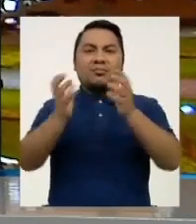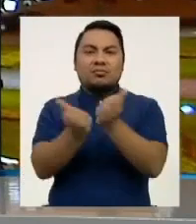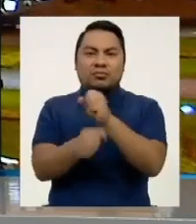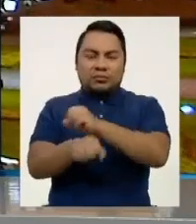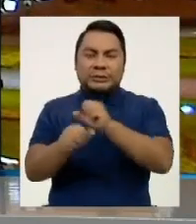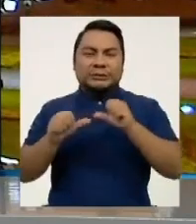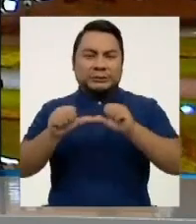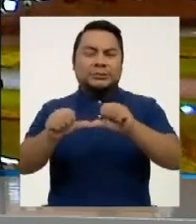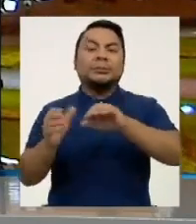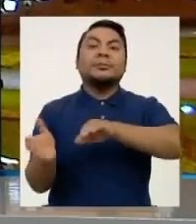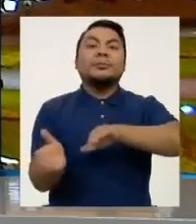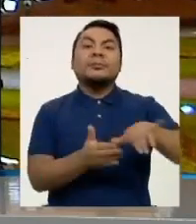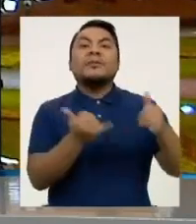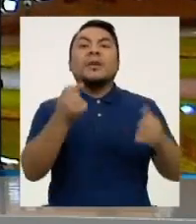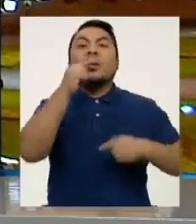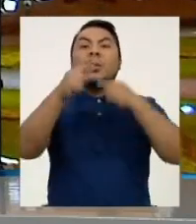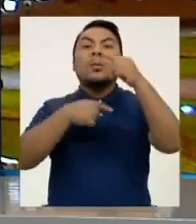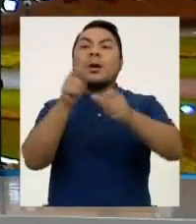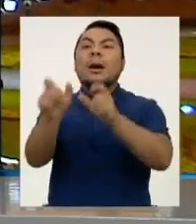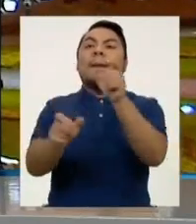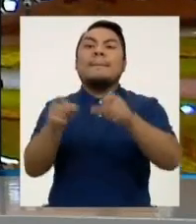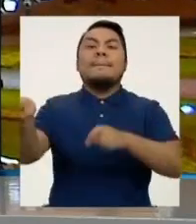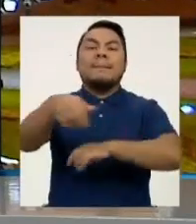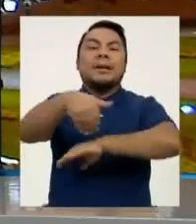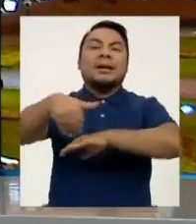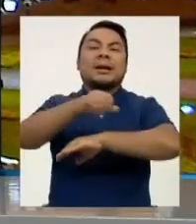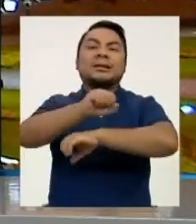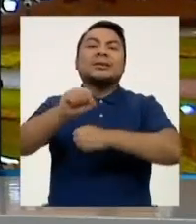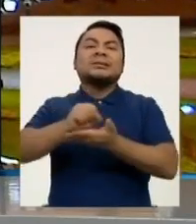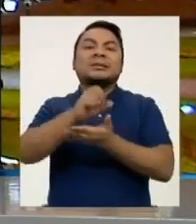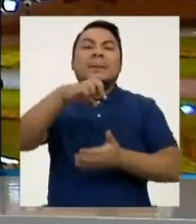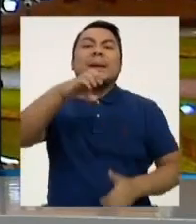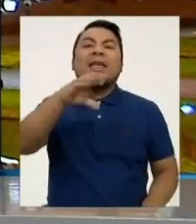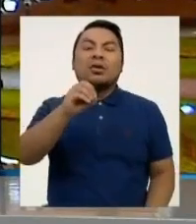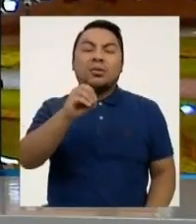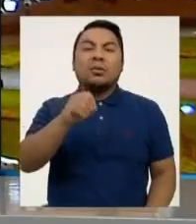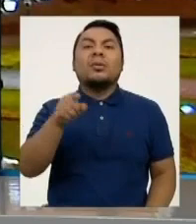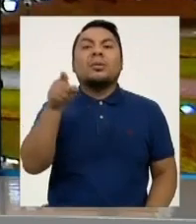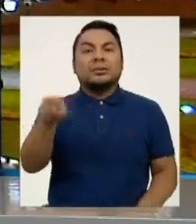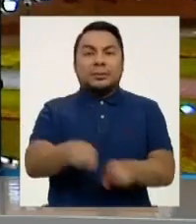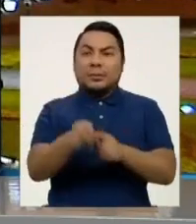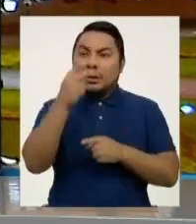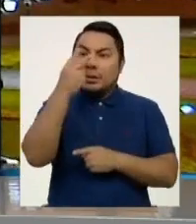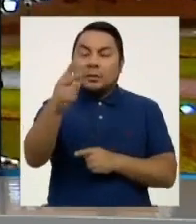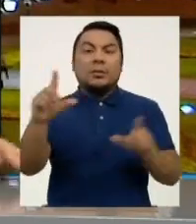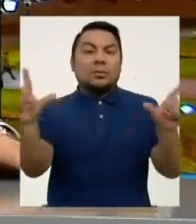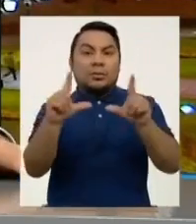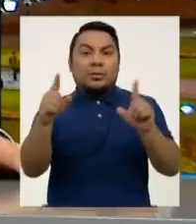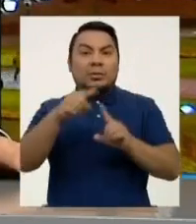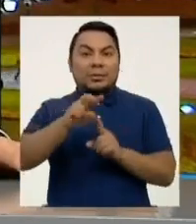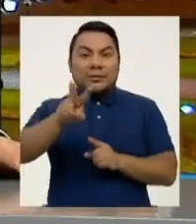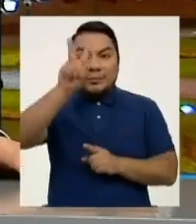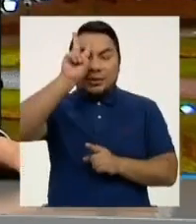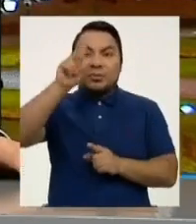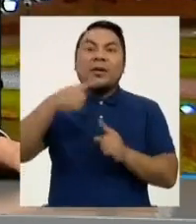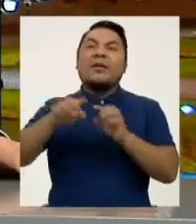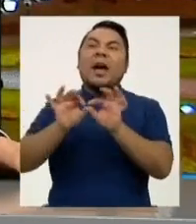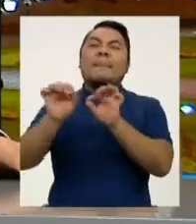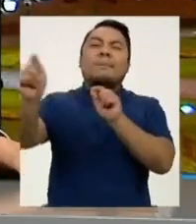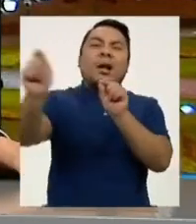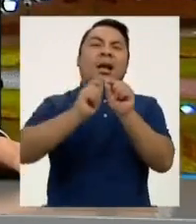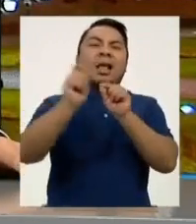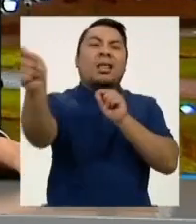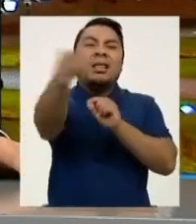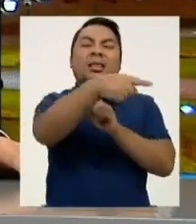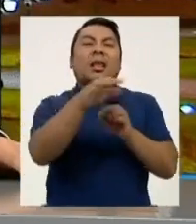Y ahora les contamos también que los pobladores de San Pedro de Sulcán vieron el partido de la bicolor a través de la señal de TE Perú, gracias al convenio